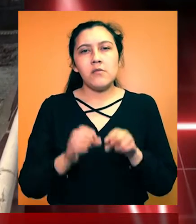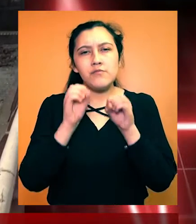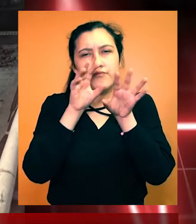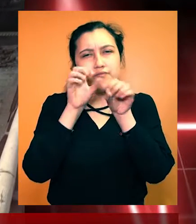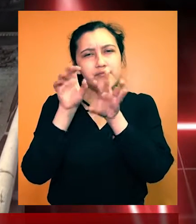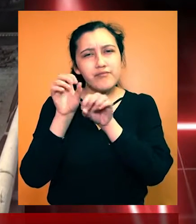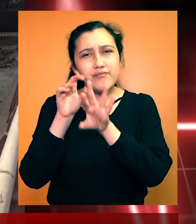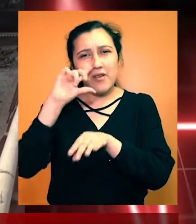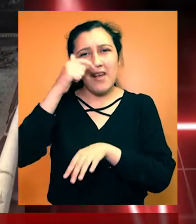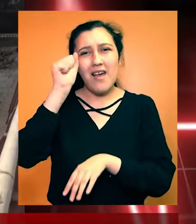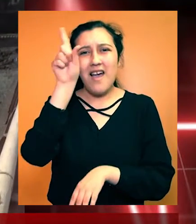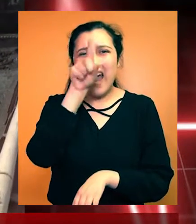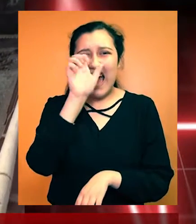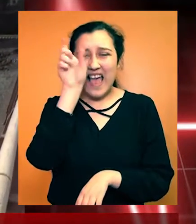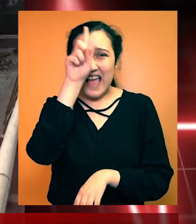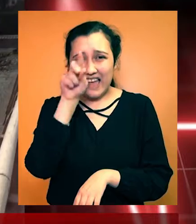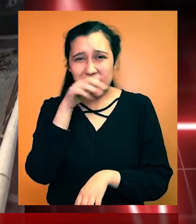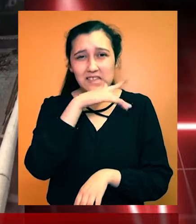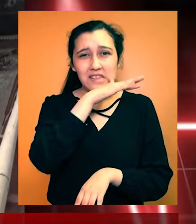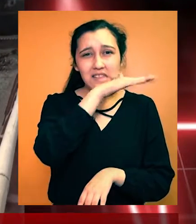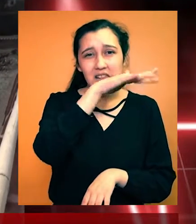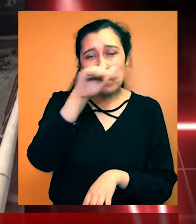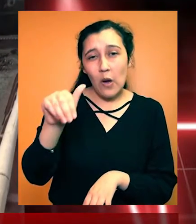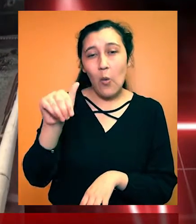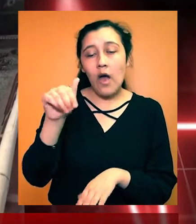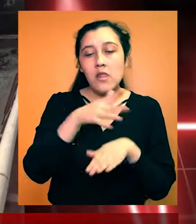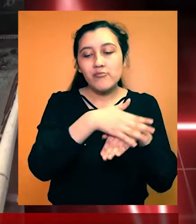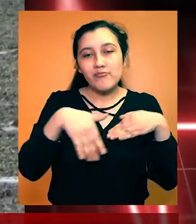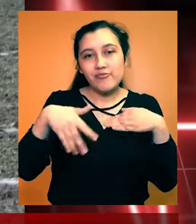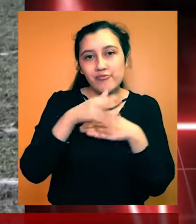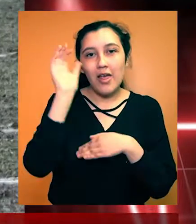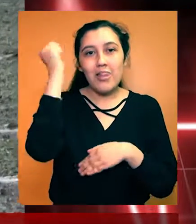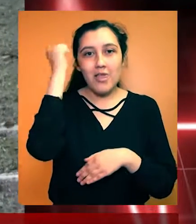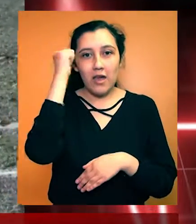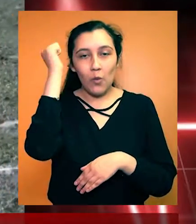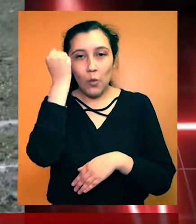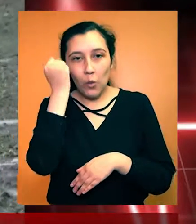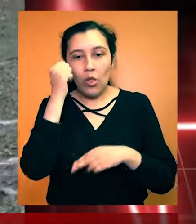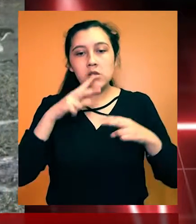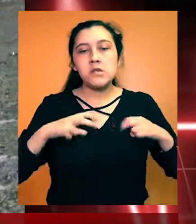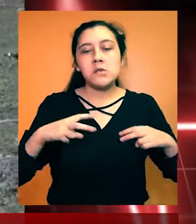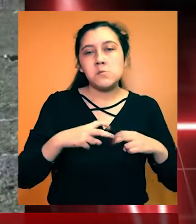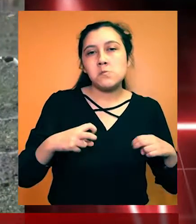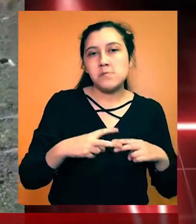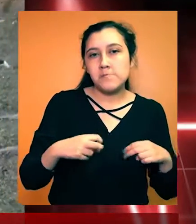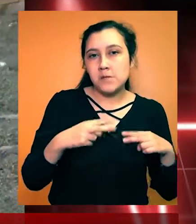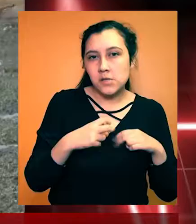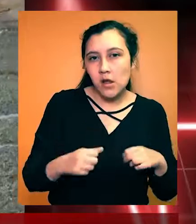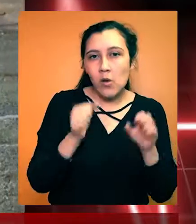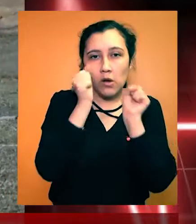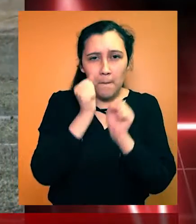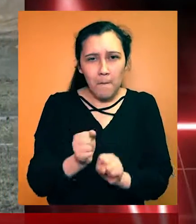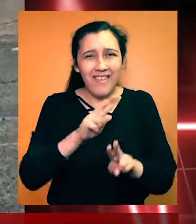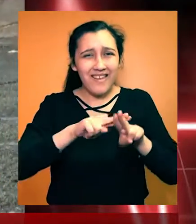El episodio de emanación de gases por ahora no determinados provenientes de la playa aledaña a la costanera de Ancudo ha planteado en la línea de investigación